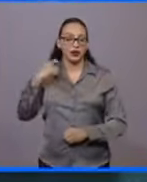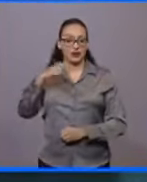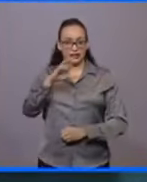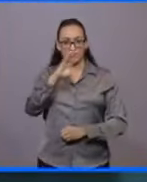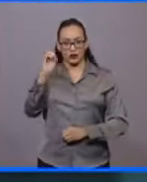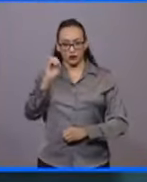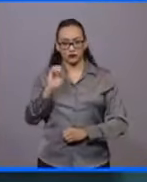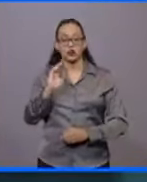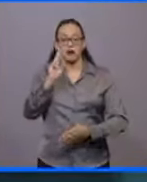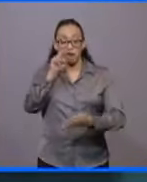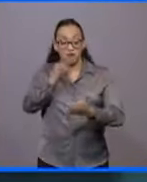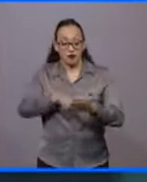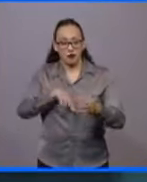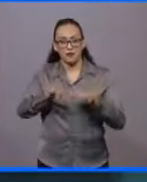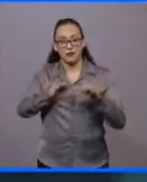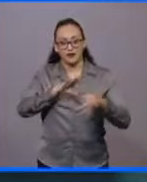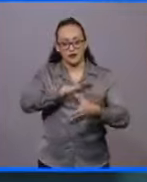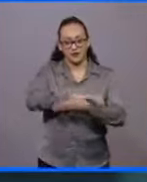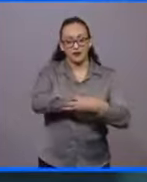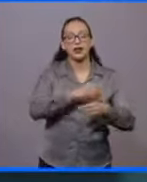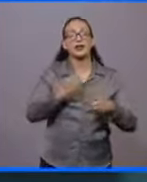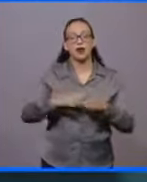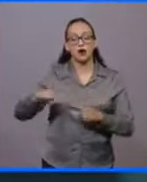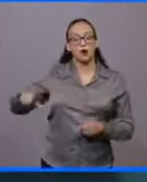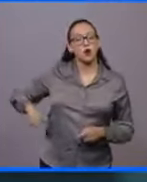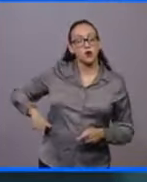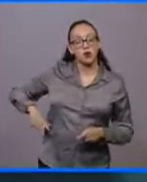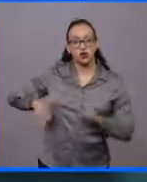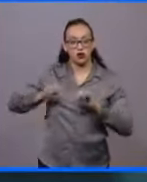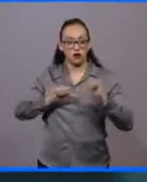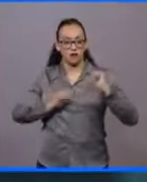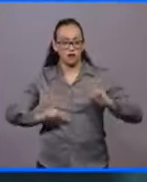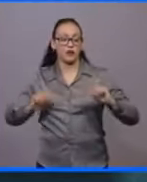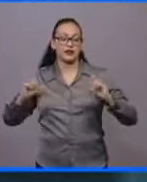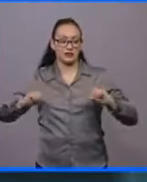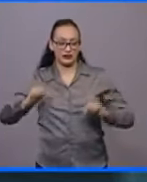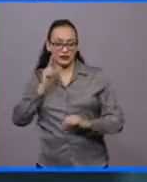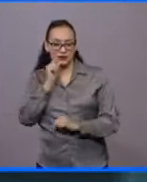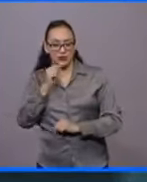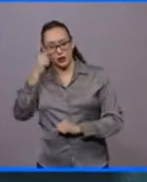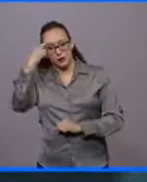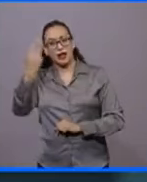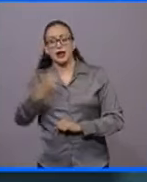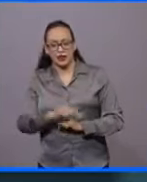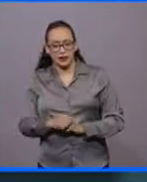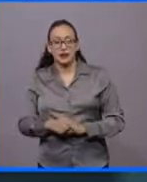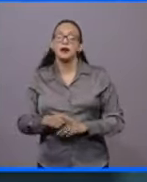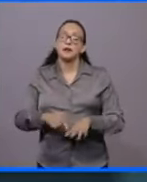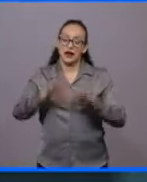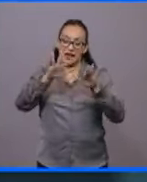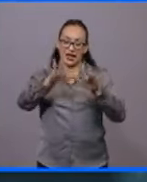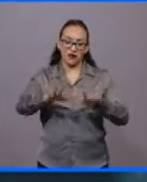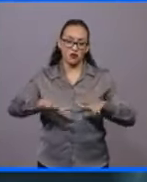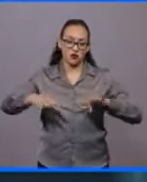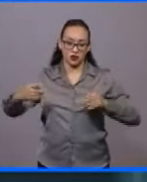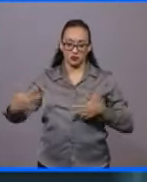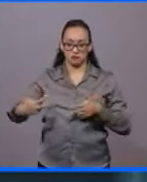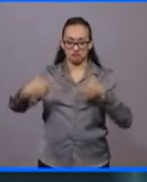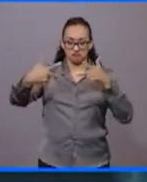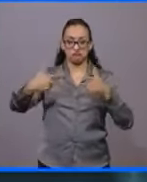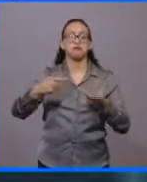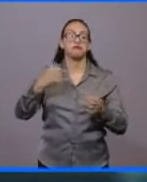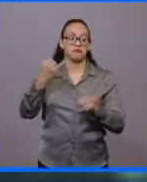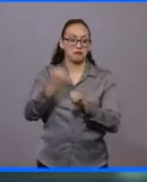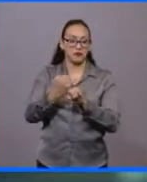Quintana Roo firmó un convenio de colaboración con el Gobierno y la Fiscalía Estatal para la celebración de audiencias virtuales en los centros